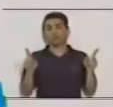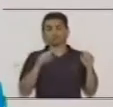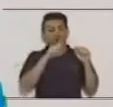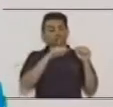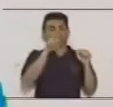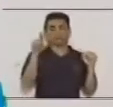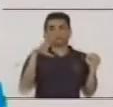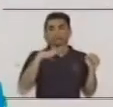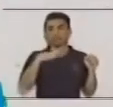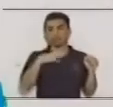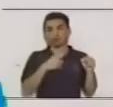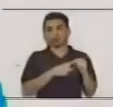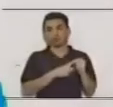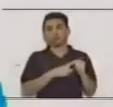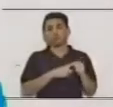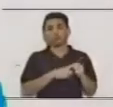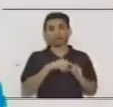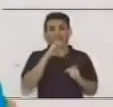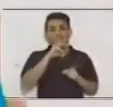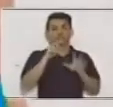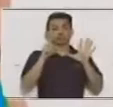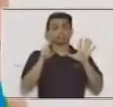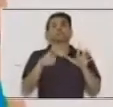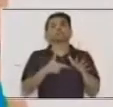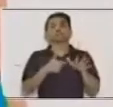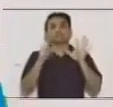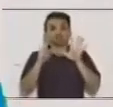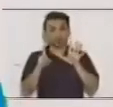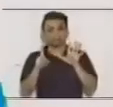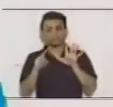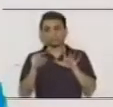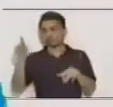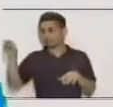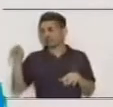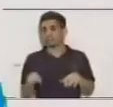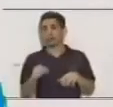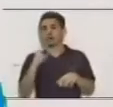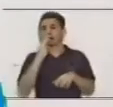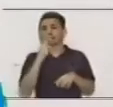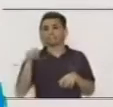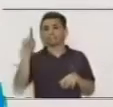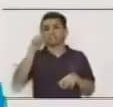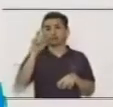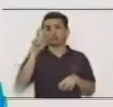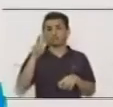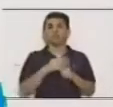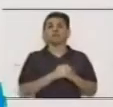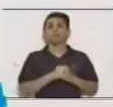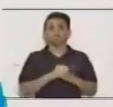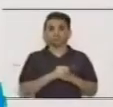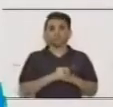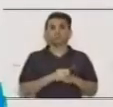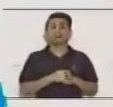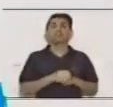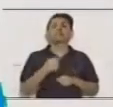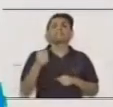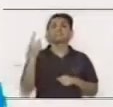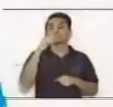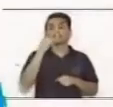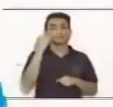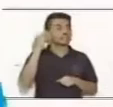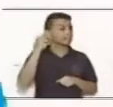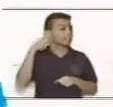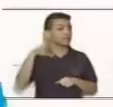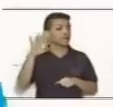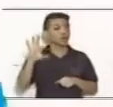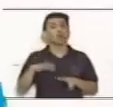La raíz de aquí es 6. La raíz de aquí, h al cuadrado. ¿Y cuál es el signo que utilizamos? ¿Qué